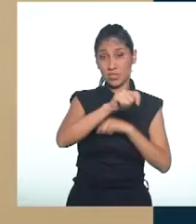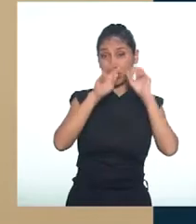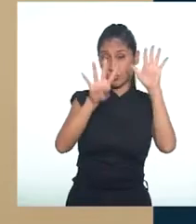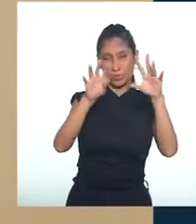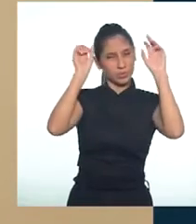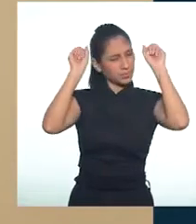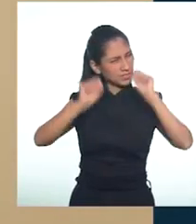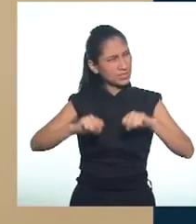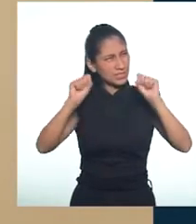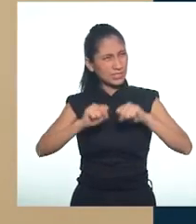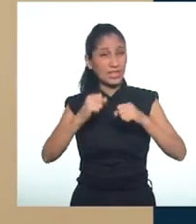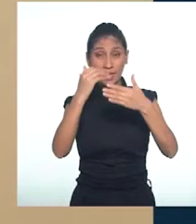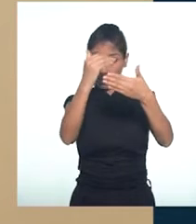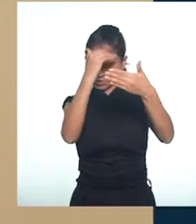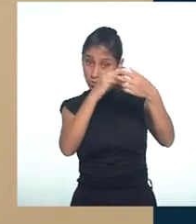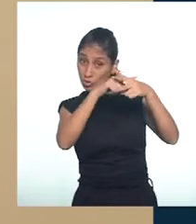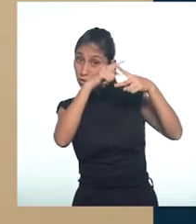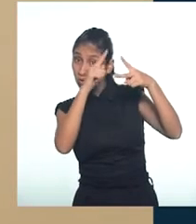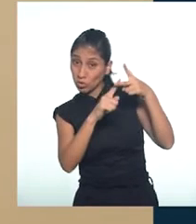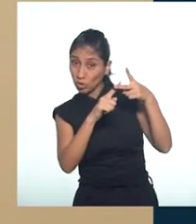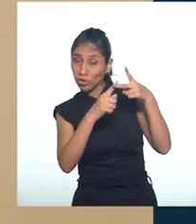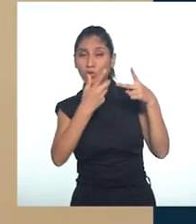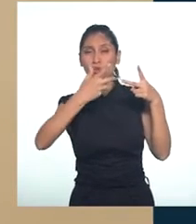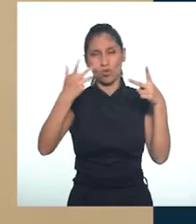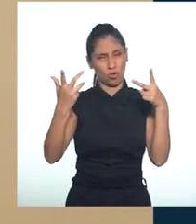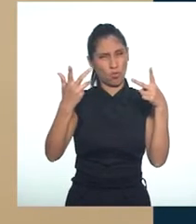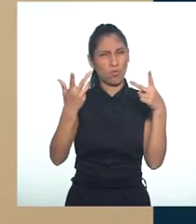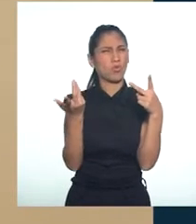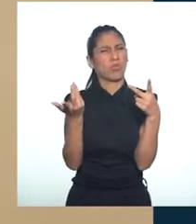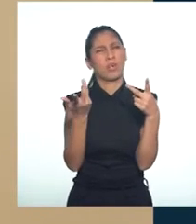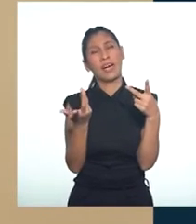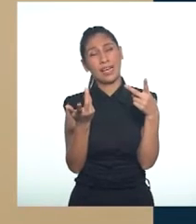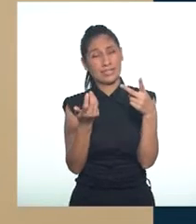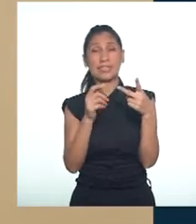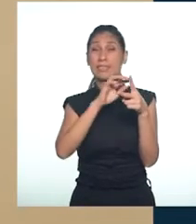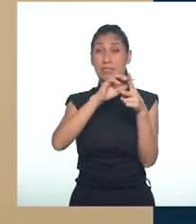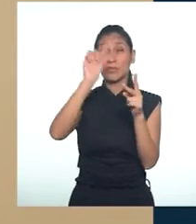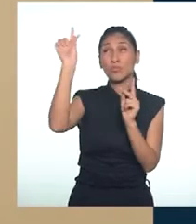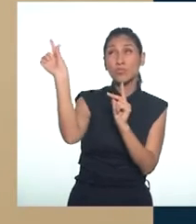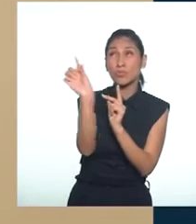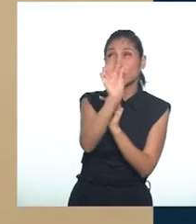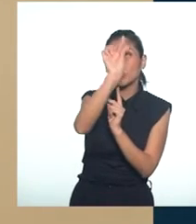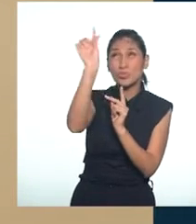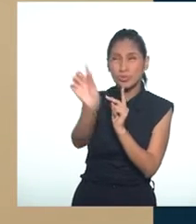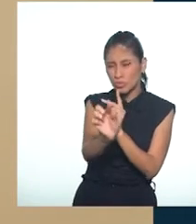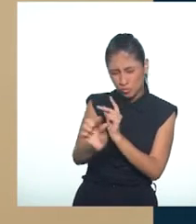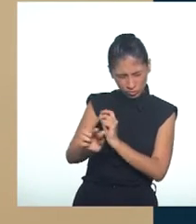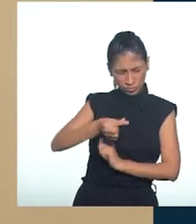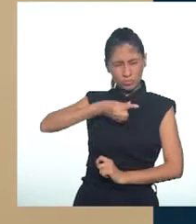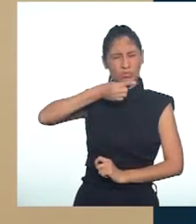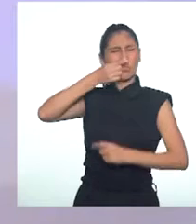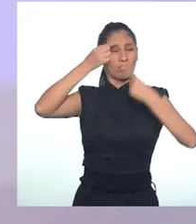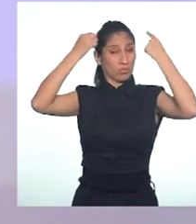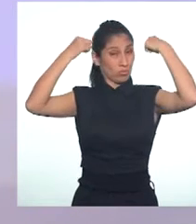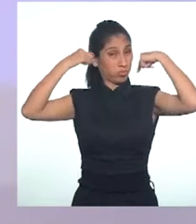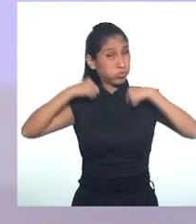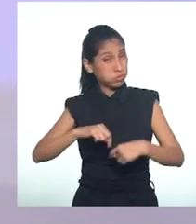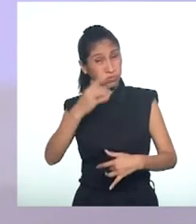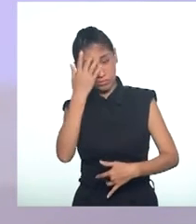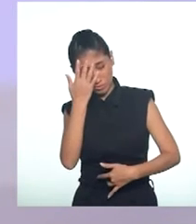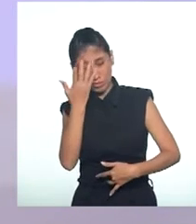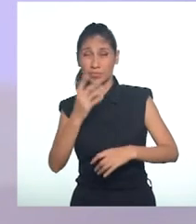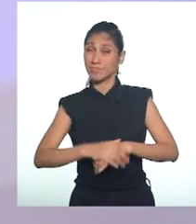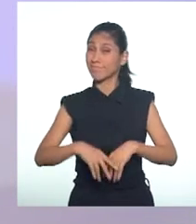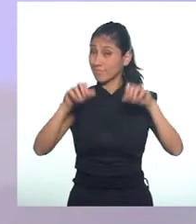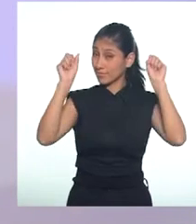COVID-19. Sí, estos dos virus son los que provocan estas dos terribles enfermedades. Sí, y